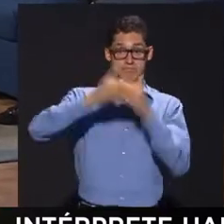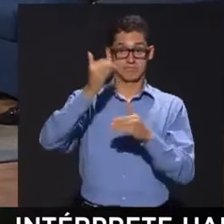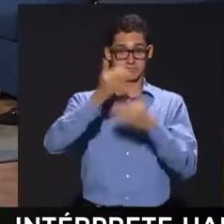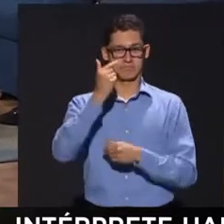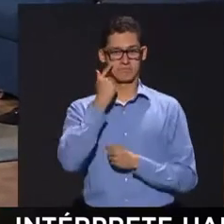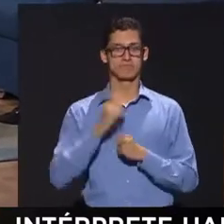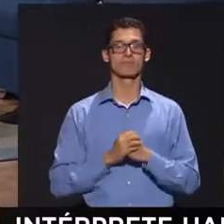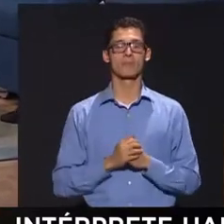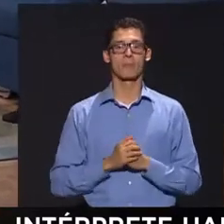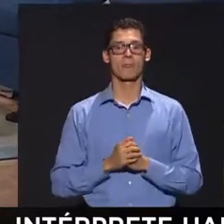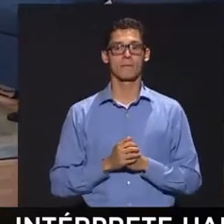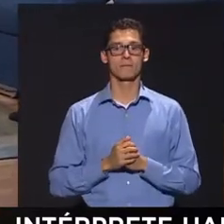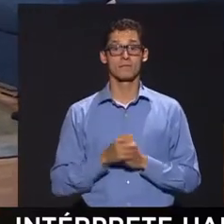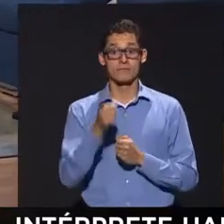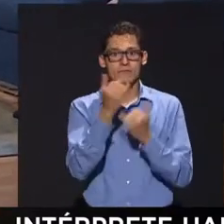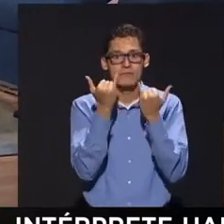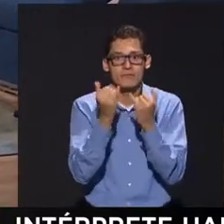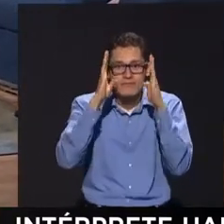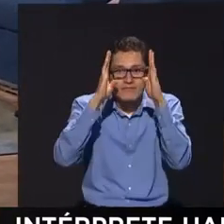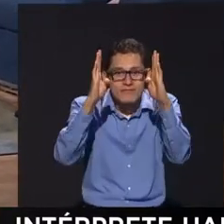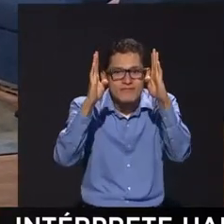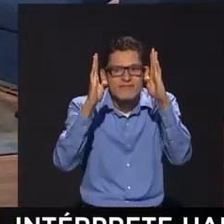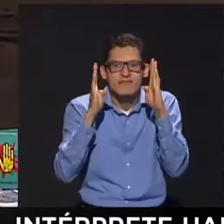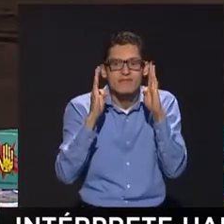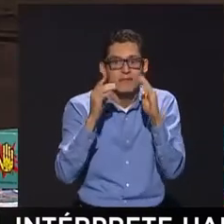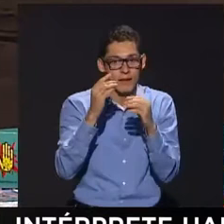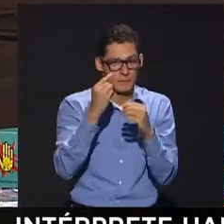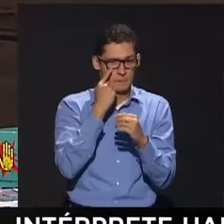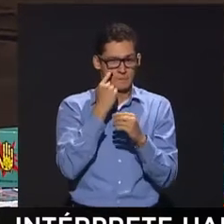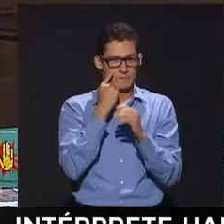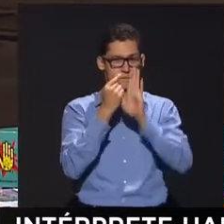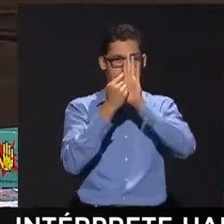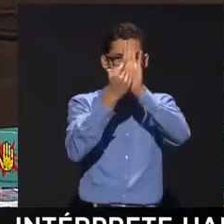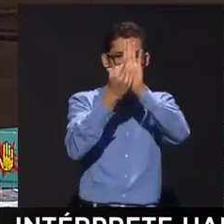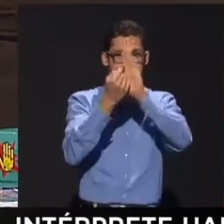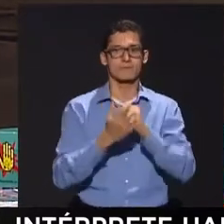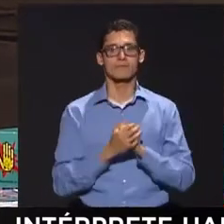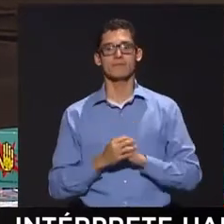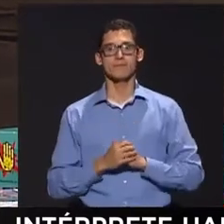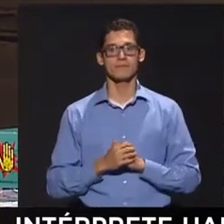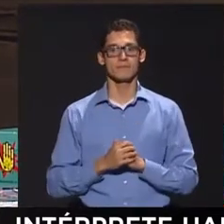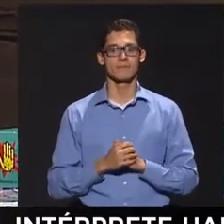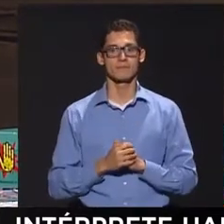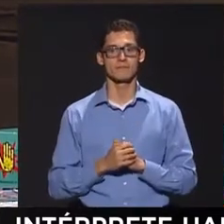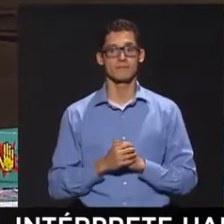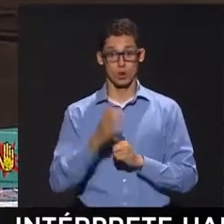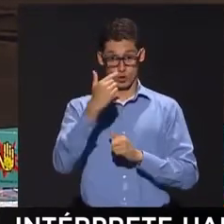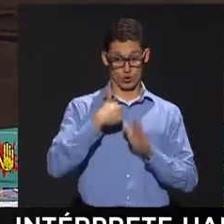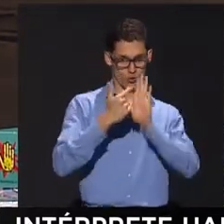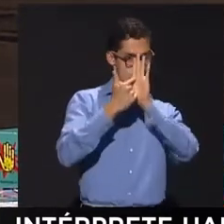por favor, se van a concentrar en todo lo que yo haga. Listo. Listo. ¿Ok? Y en todo lo que yo diga.